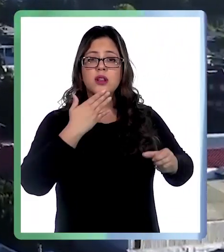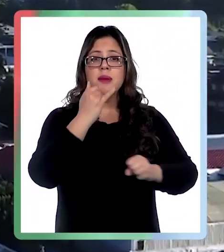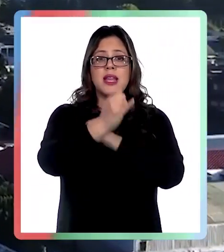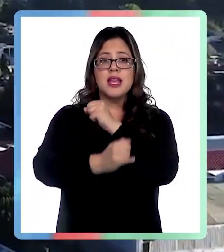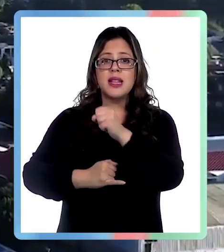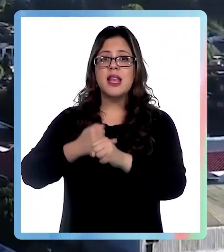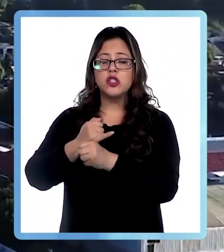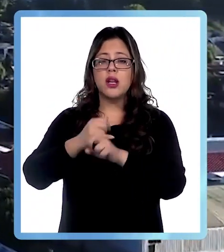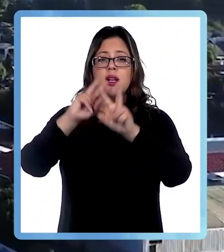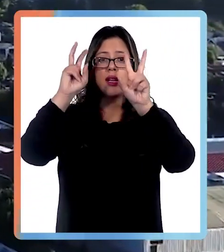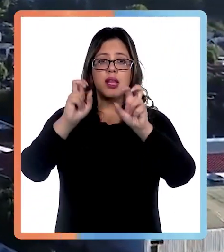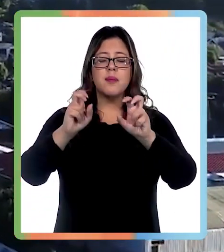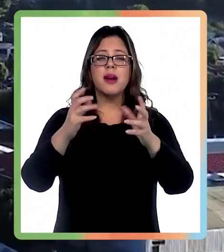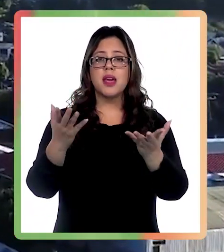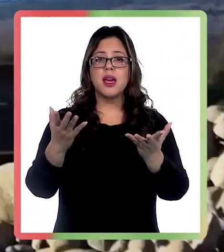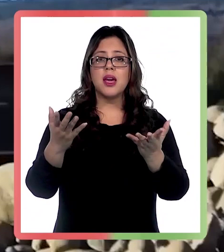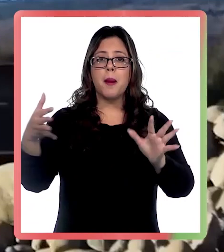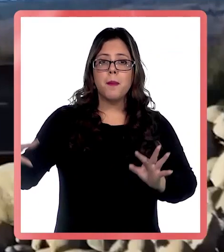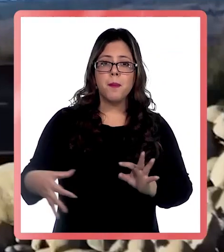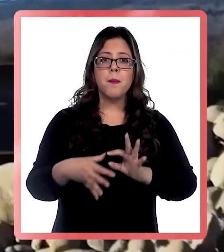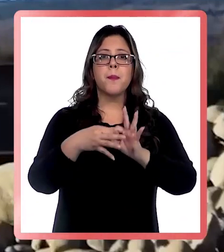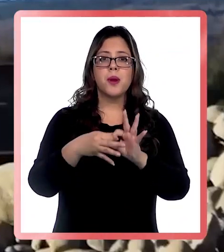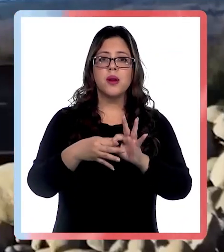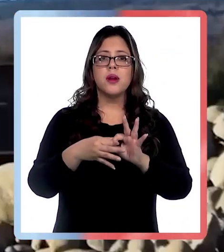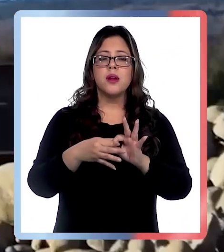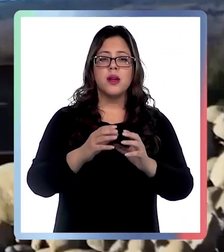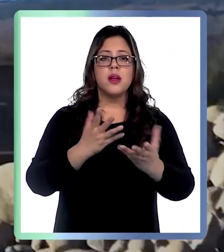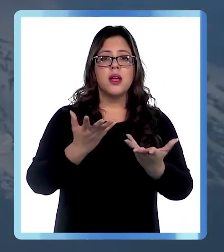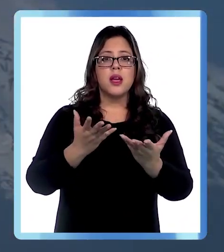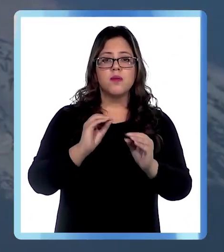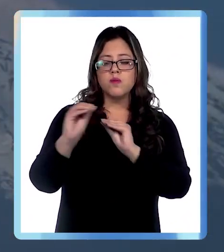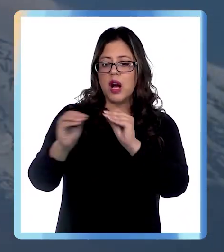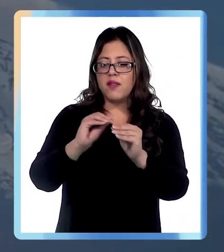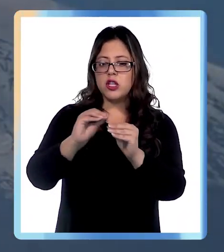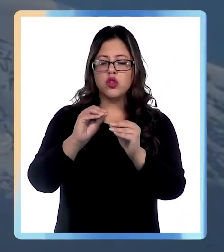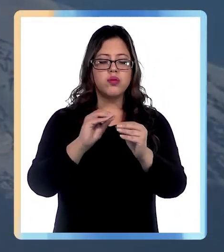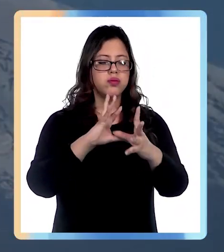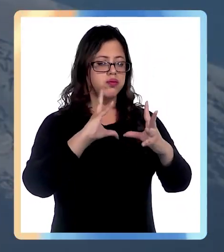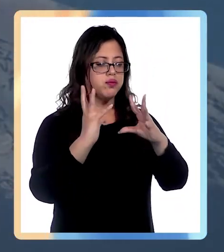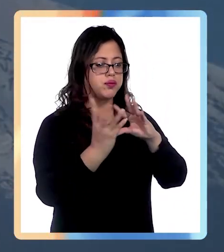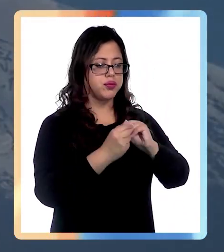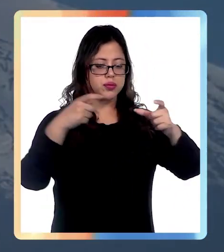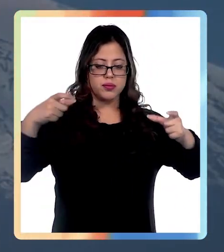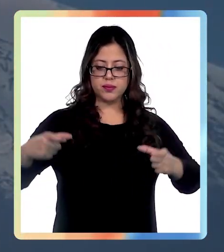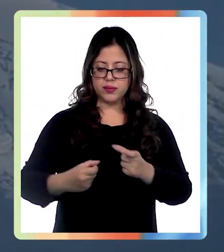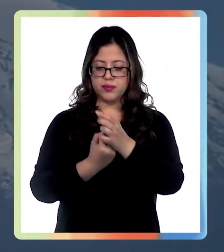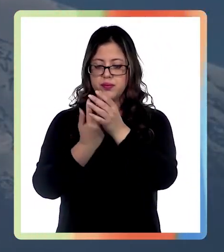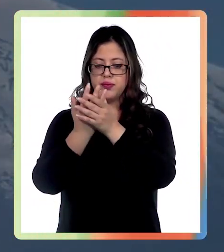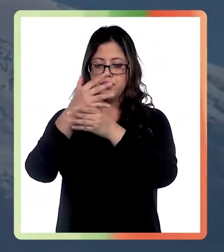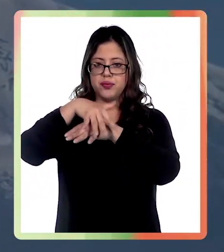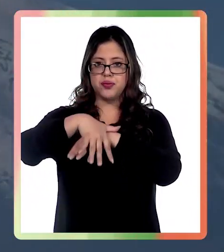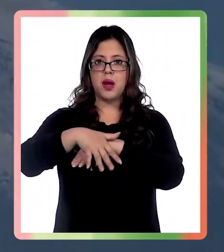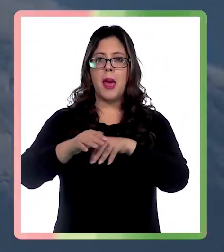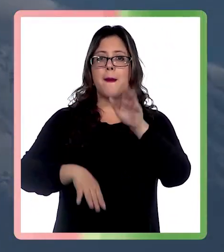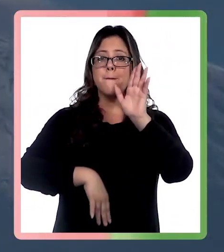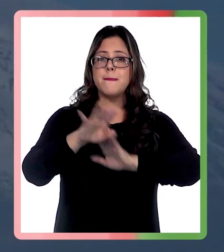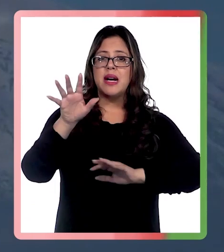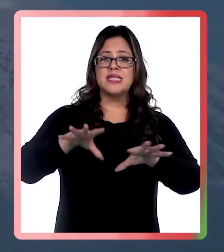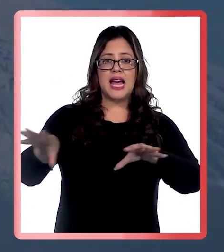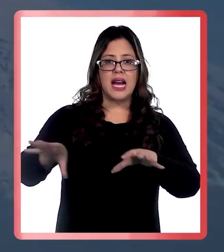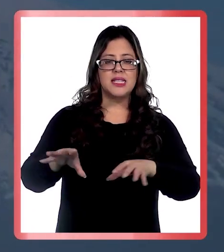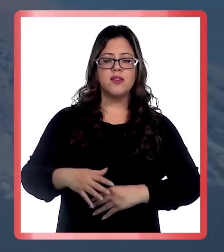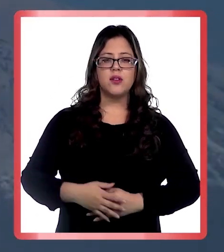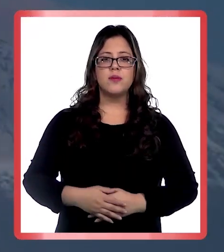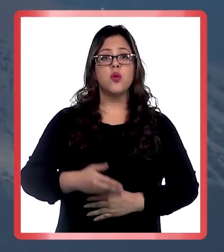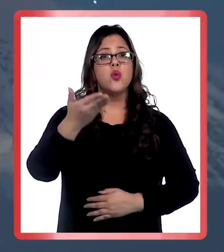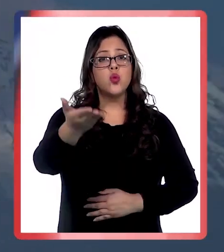nacionales e internacionales expondrán temas relacionados principalmente a la comunicación de riesgo y desastres a los pies del volcán